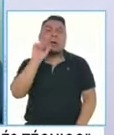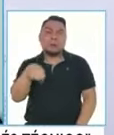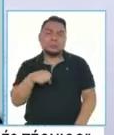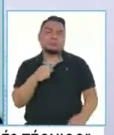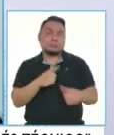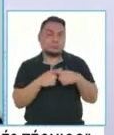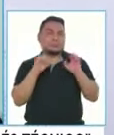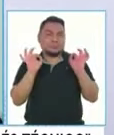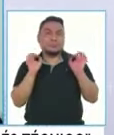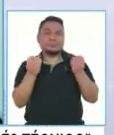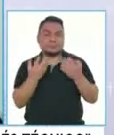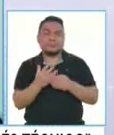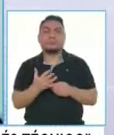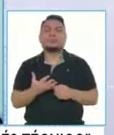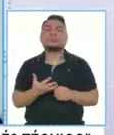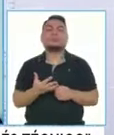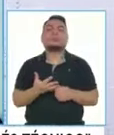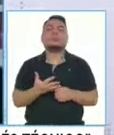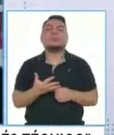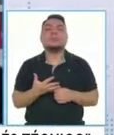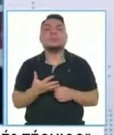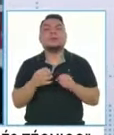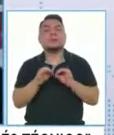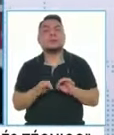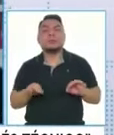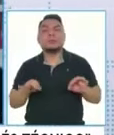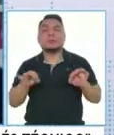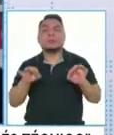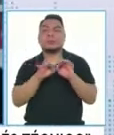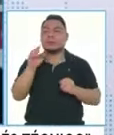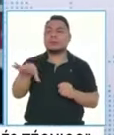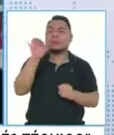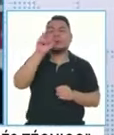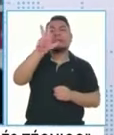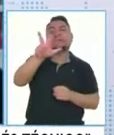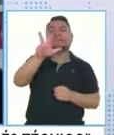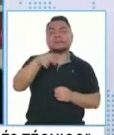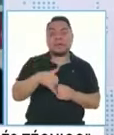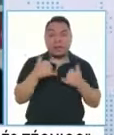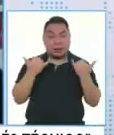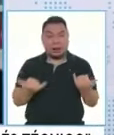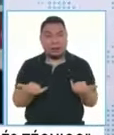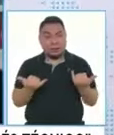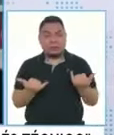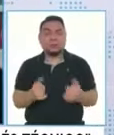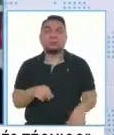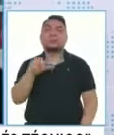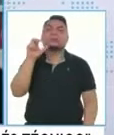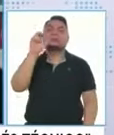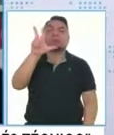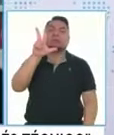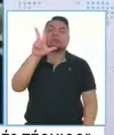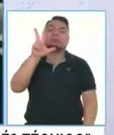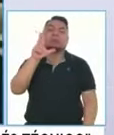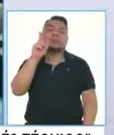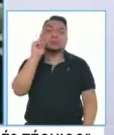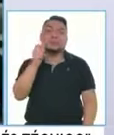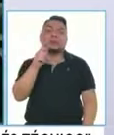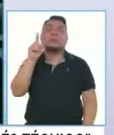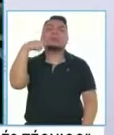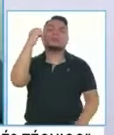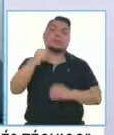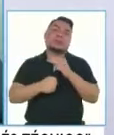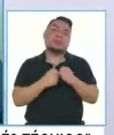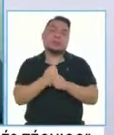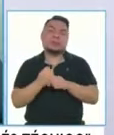tienen validez. Lo importante sería elegir a 3 miembros ahora y 3 miembros el próximo